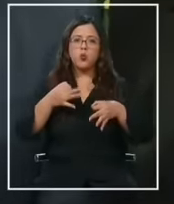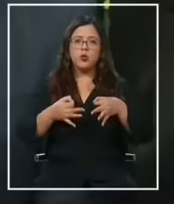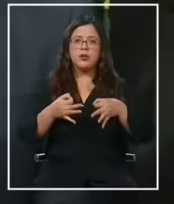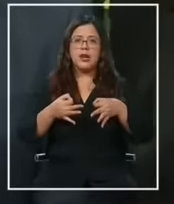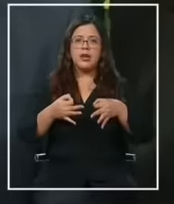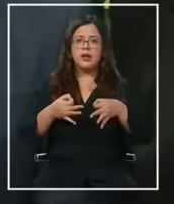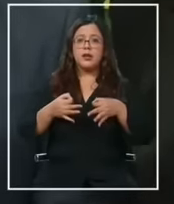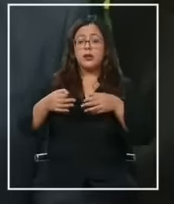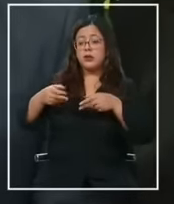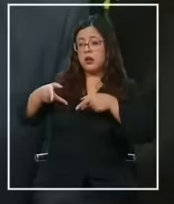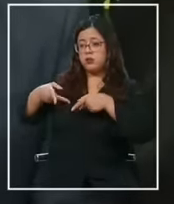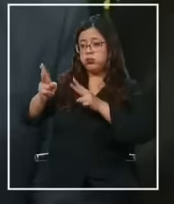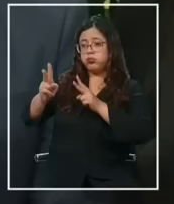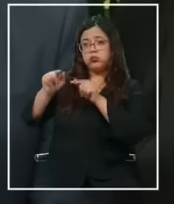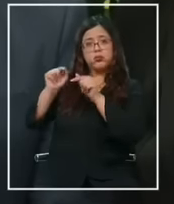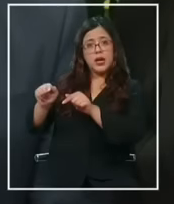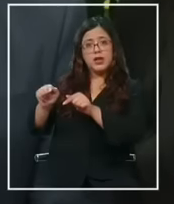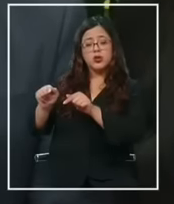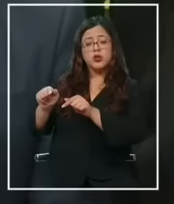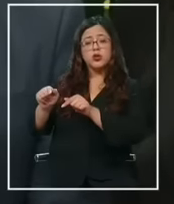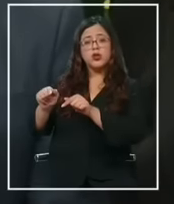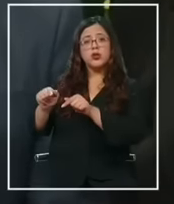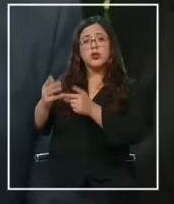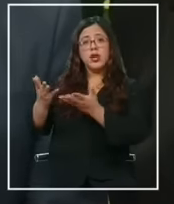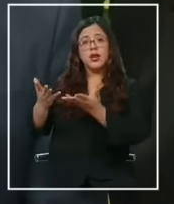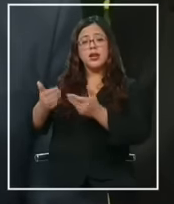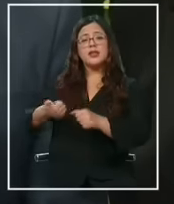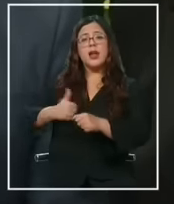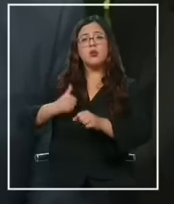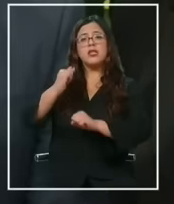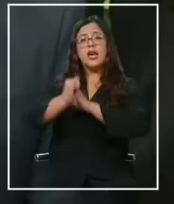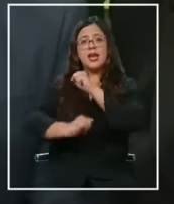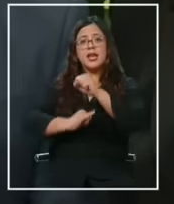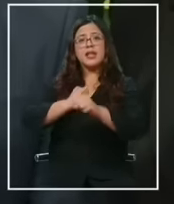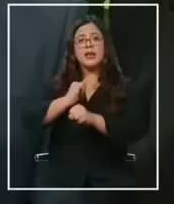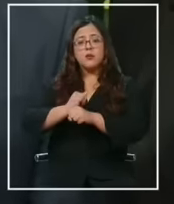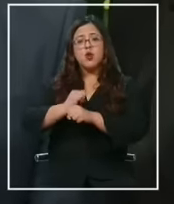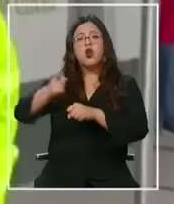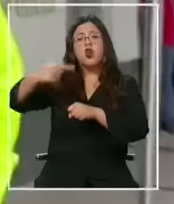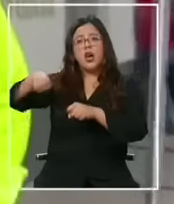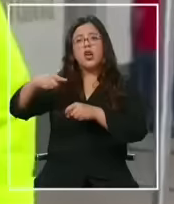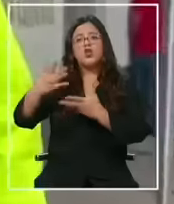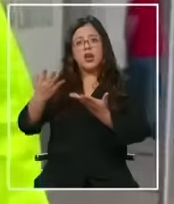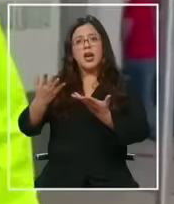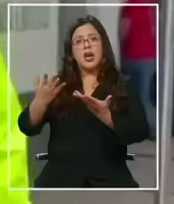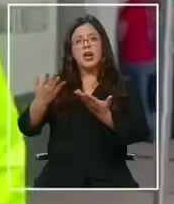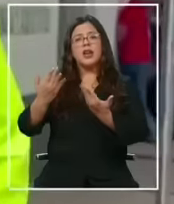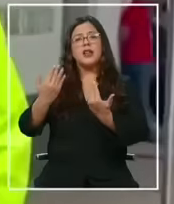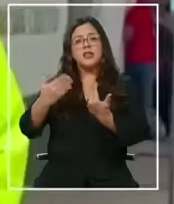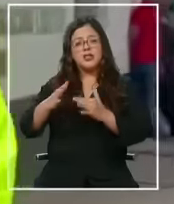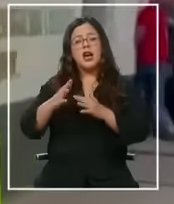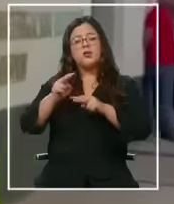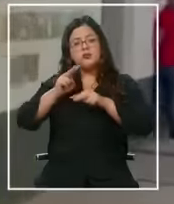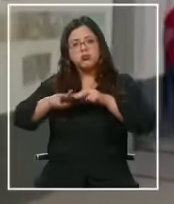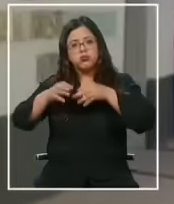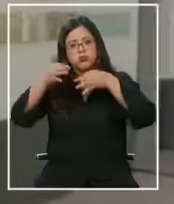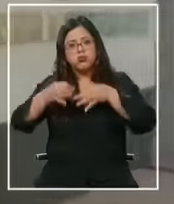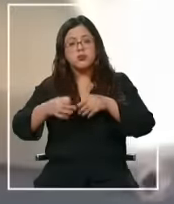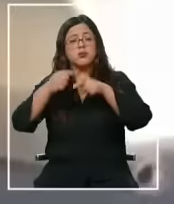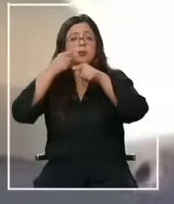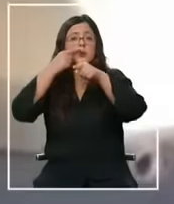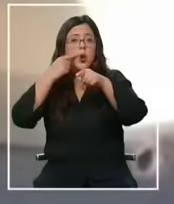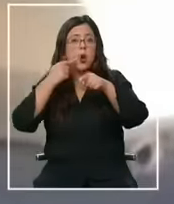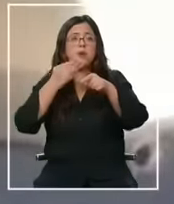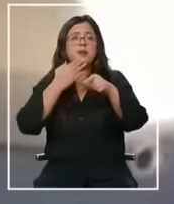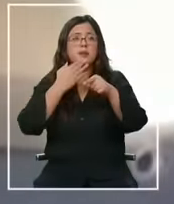vez autorizada la misma, la pedida a través de Interpol ejecuta esa resolución. Dayonis Orozco ahora se suma